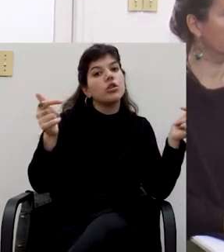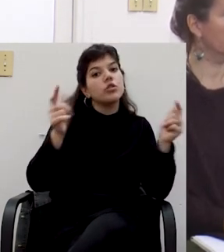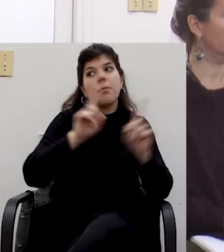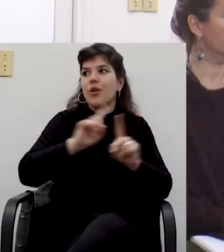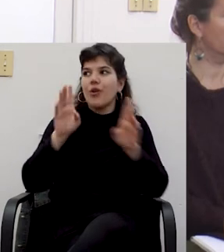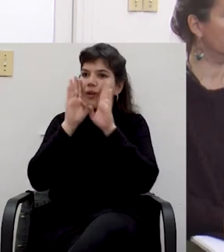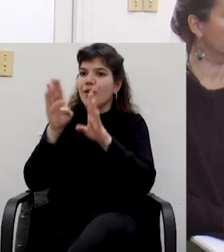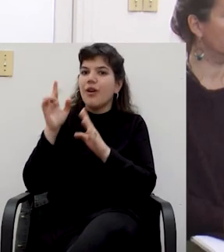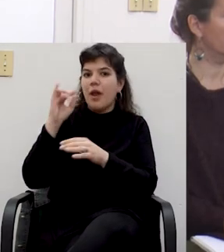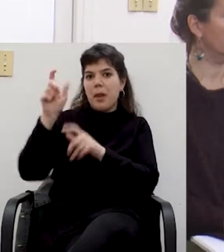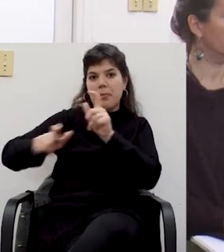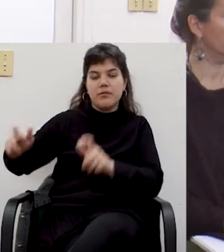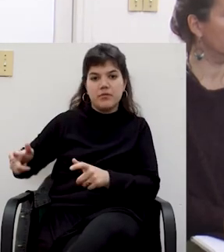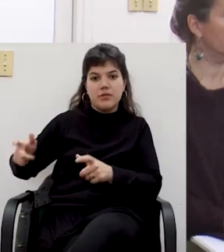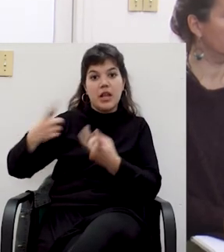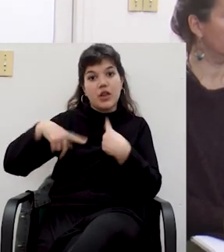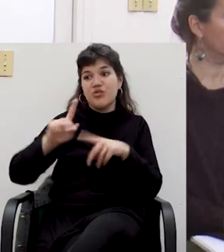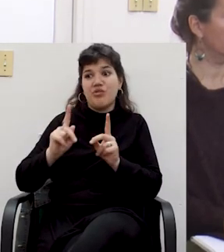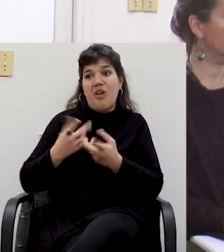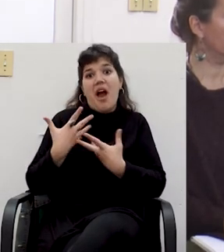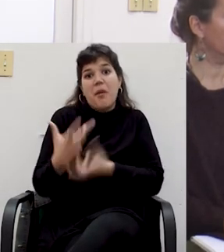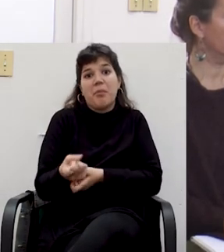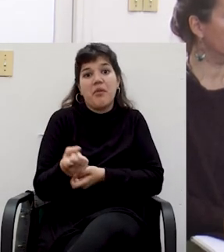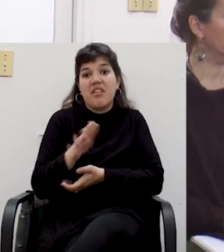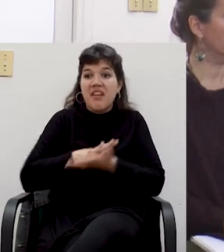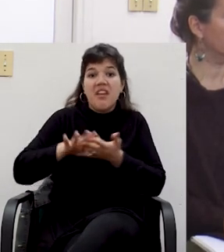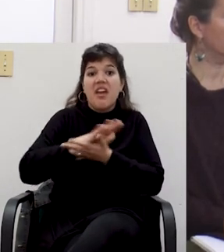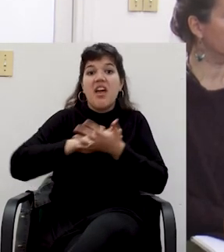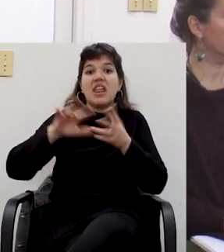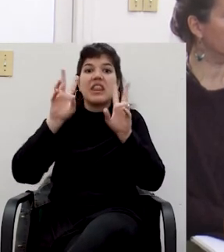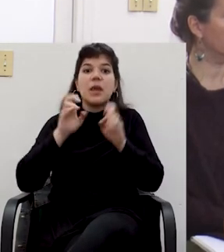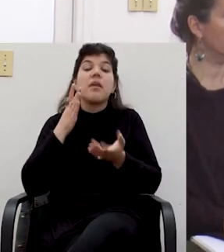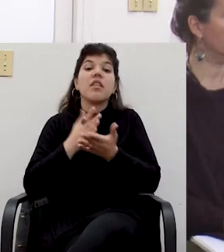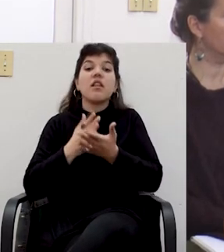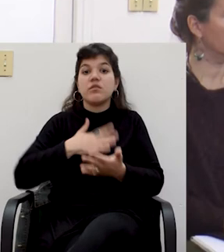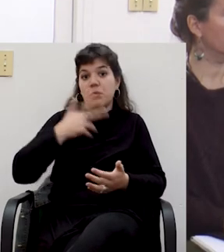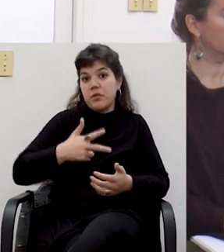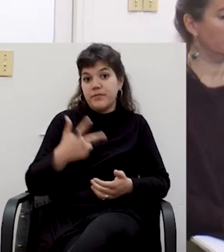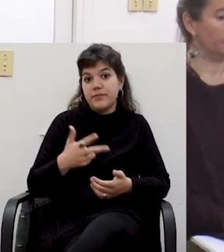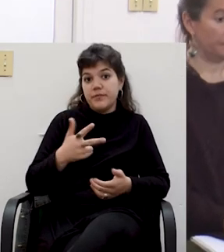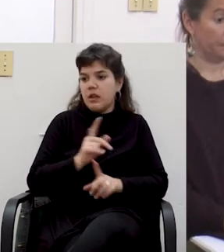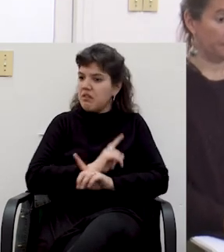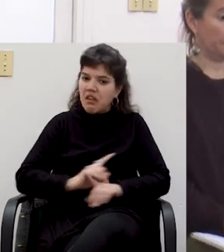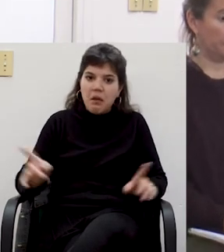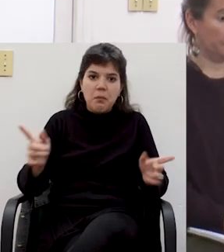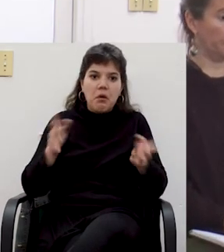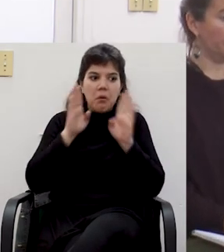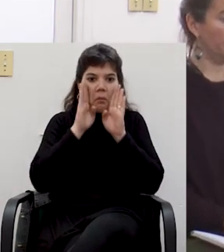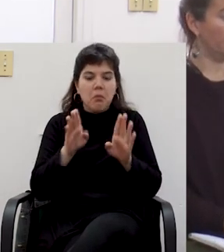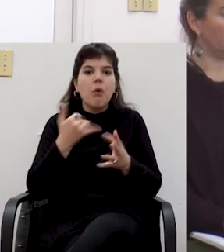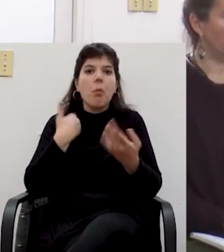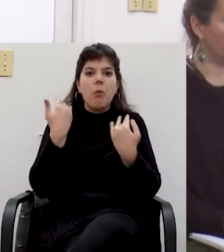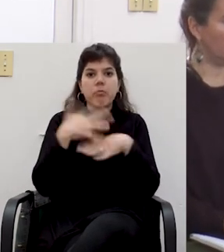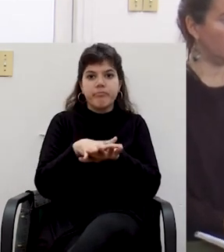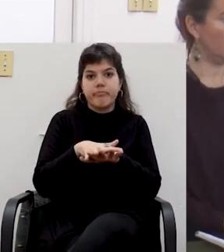ejemplo. Por lo tanto, no aportan una perspectiva de derechos humanos, una perspectiva de inclusión.